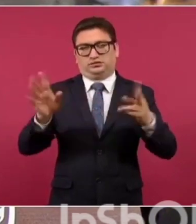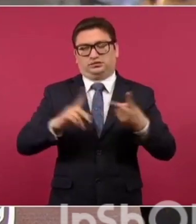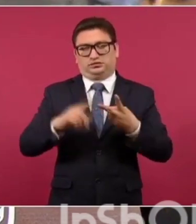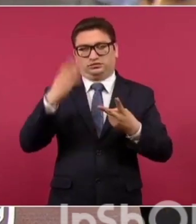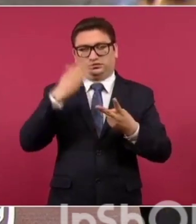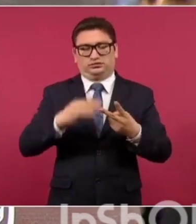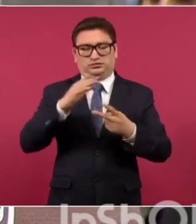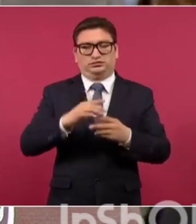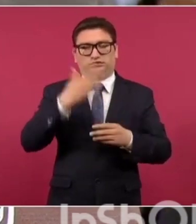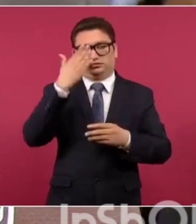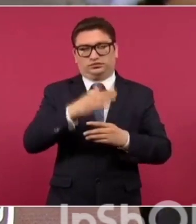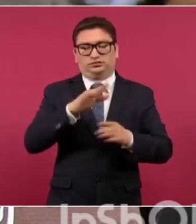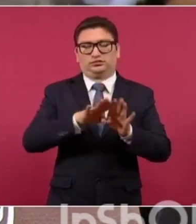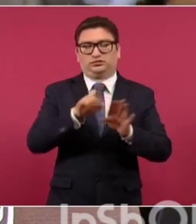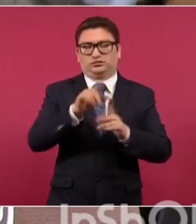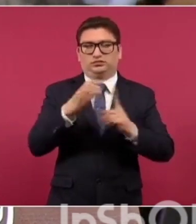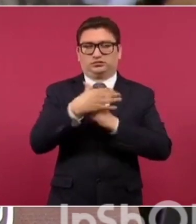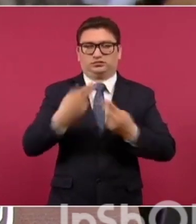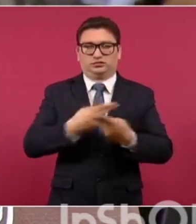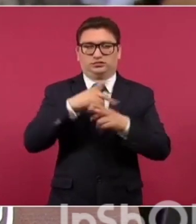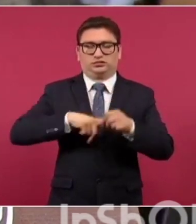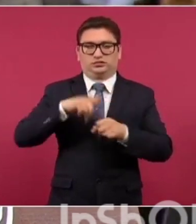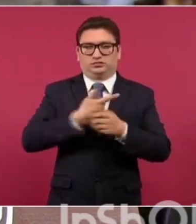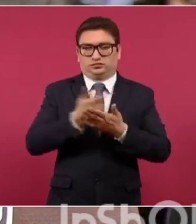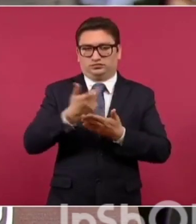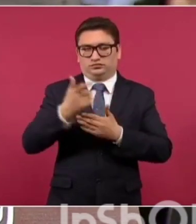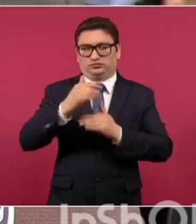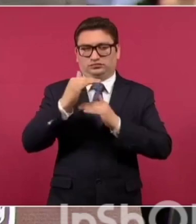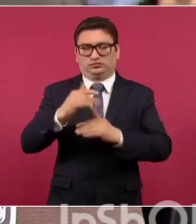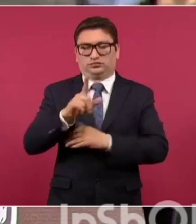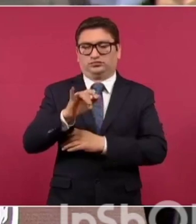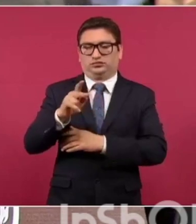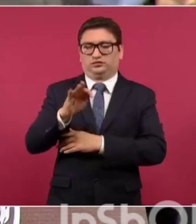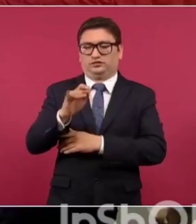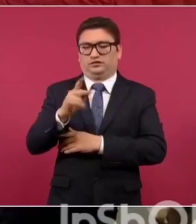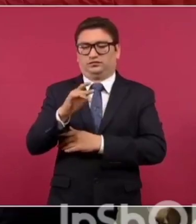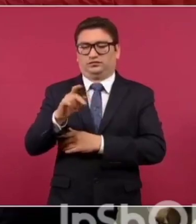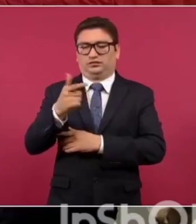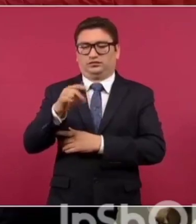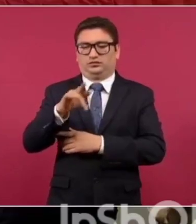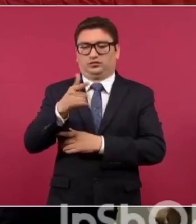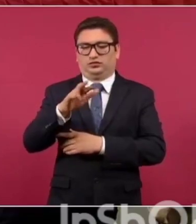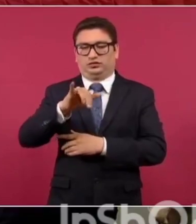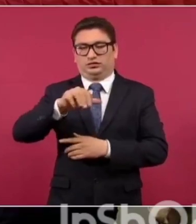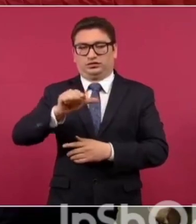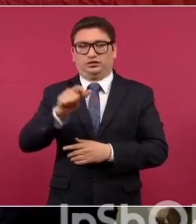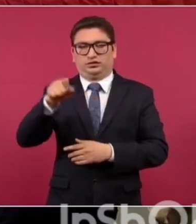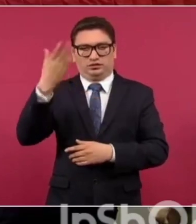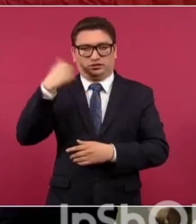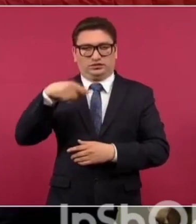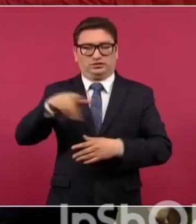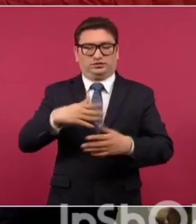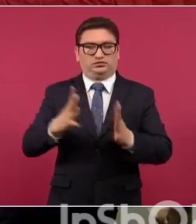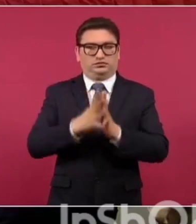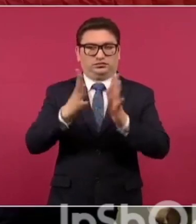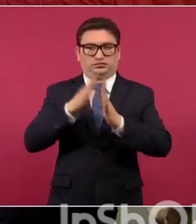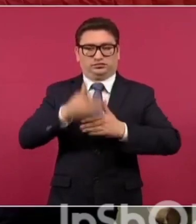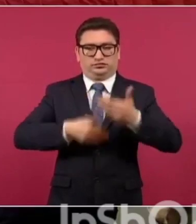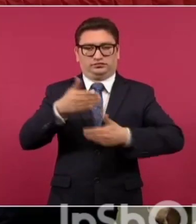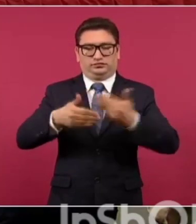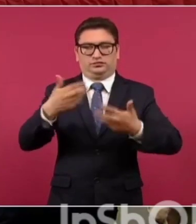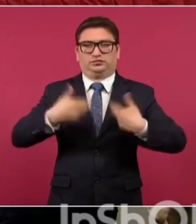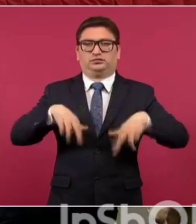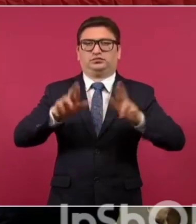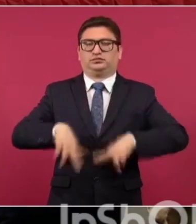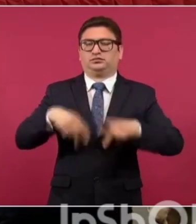ante la Comisión Nacional de los Salarios Mínimos de Luis Felipe Munguía, quien participó en este proceso en